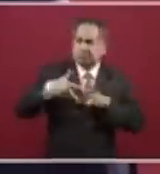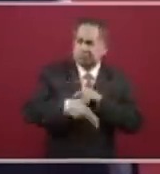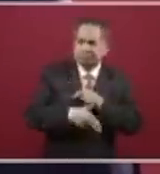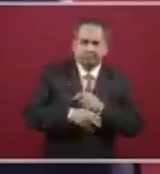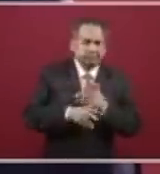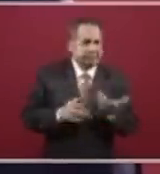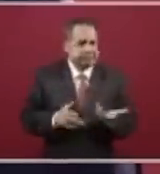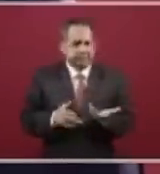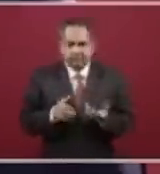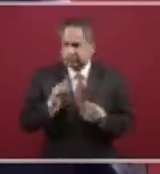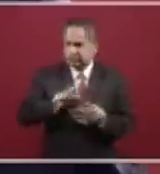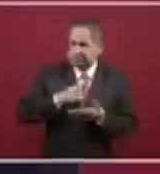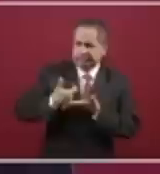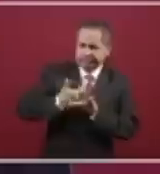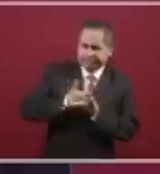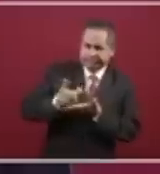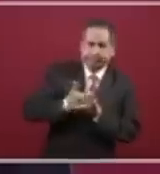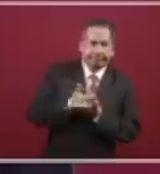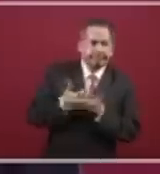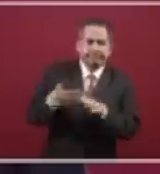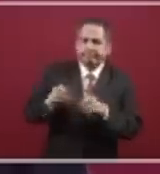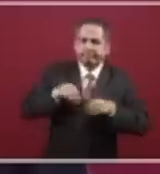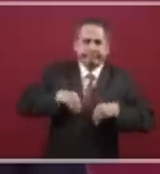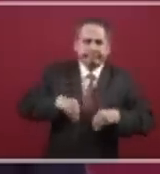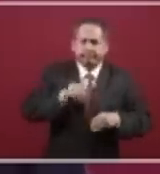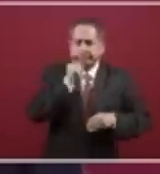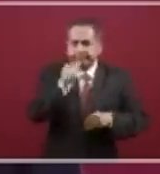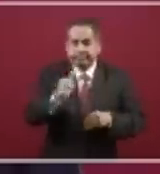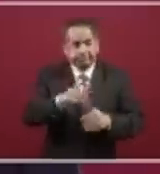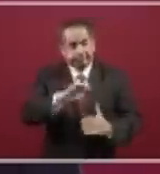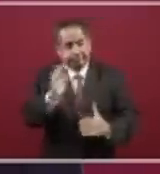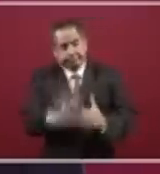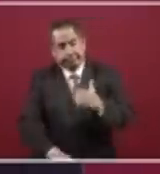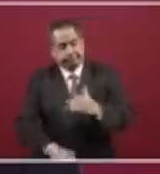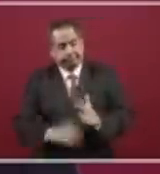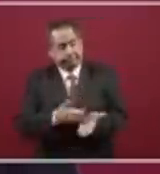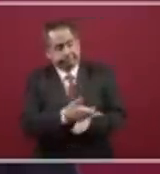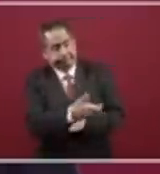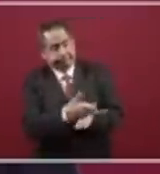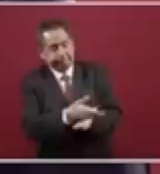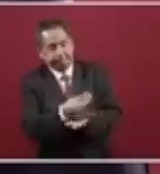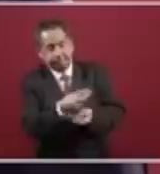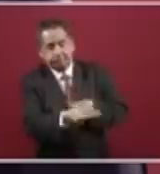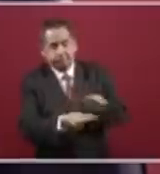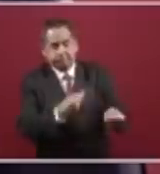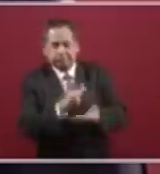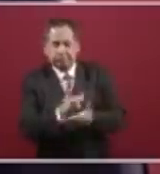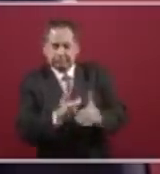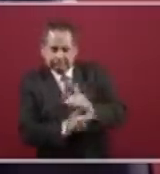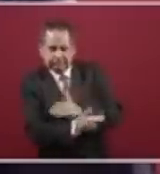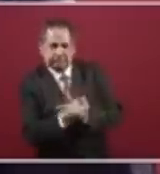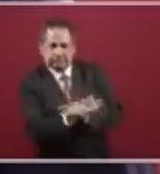ya no hay más se acabó el mal se acabó el maiceo